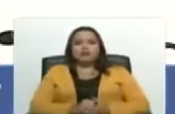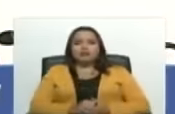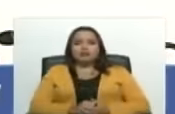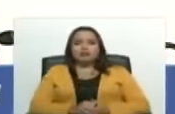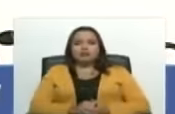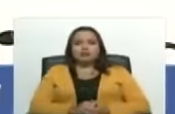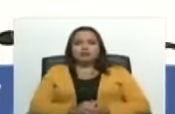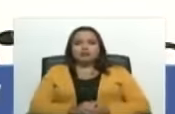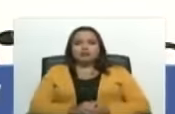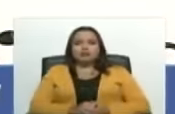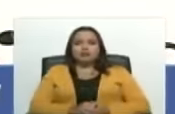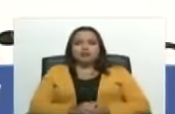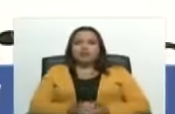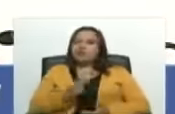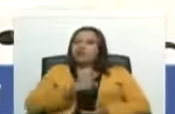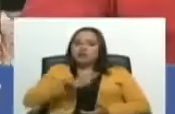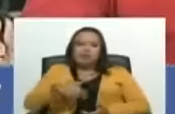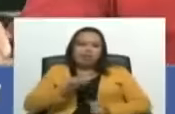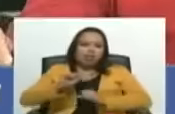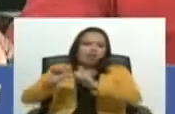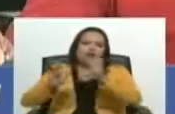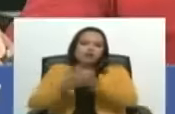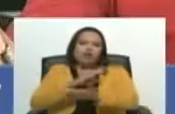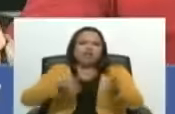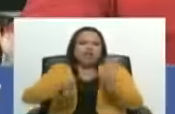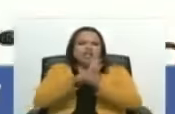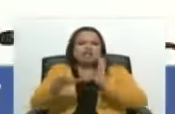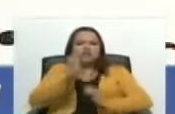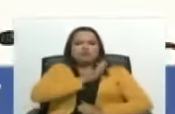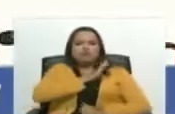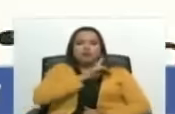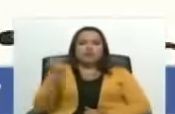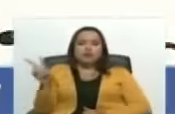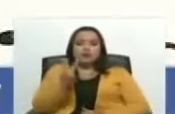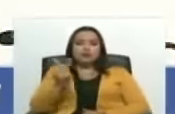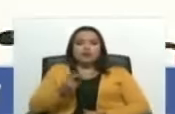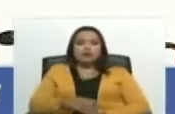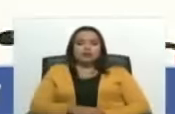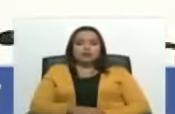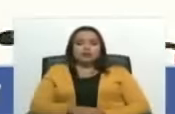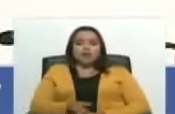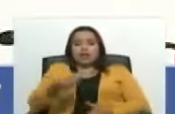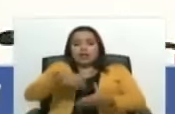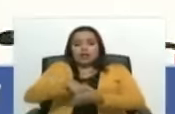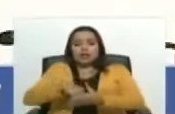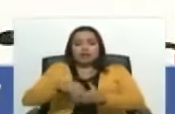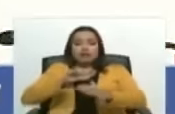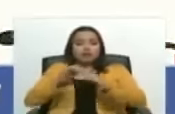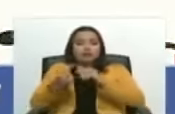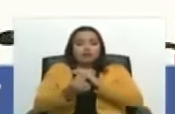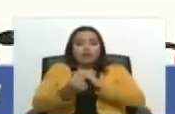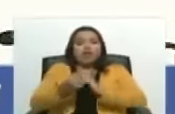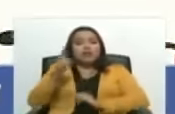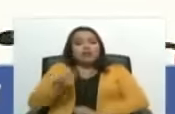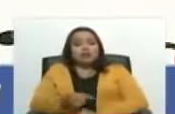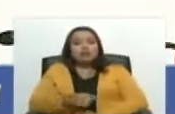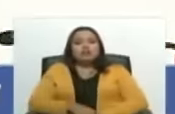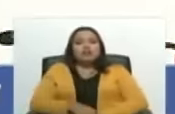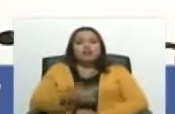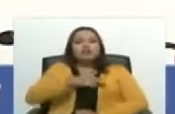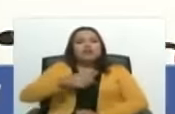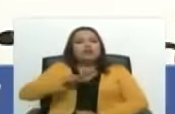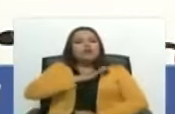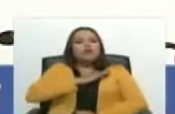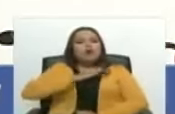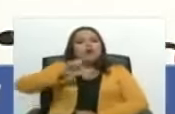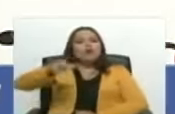supuesto, a los derechos que tiene Venezuela en la Guayana, nuestra Guayana Esequiba. Todo lo que